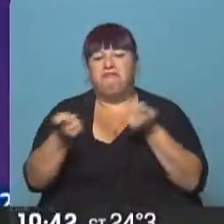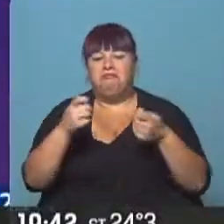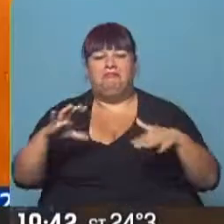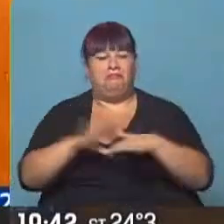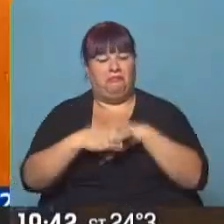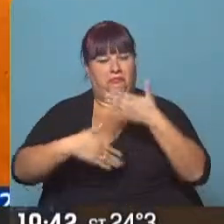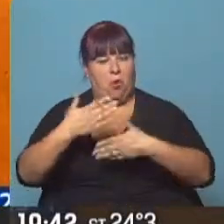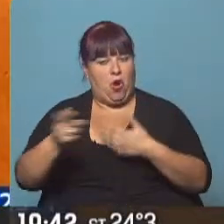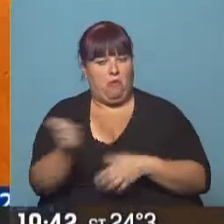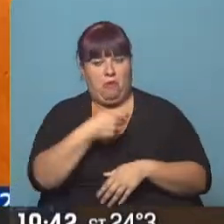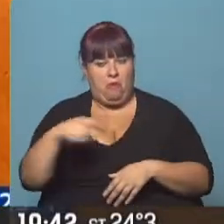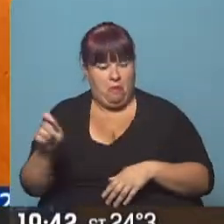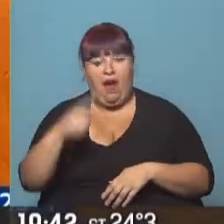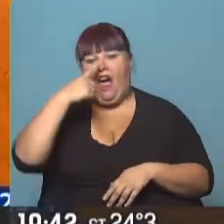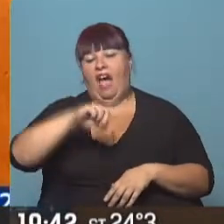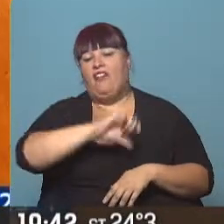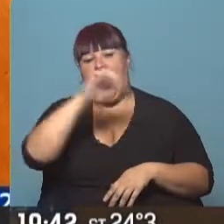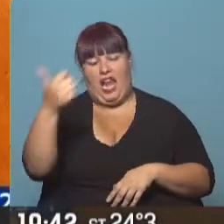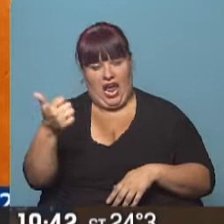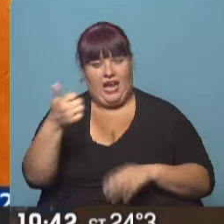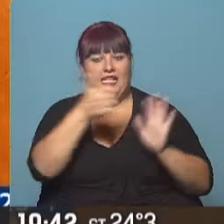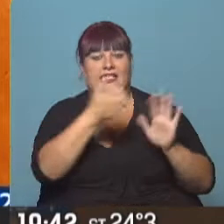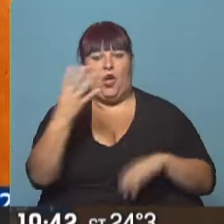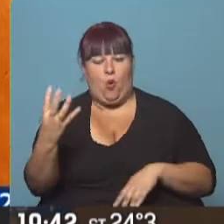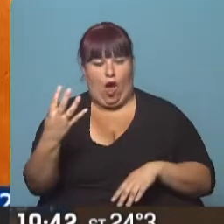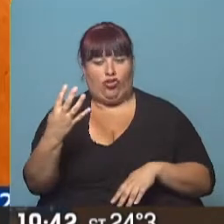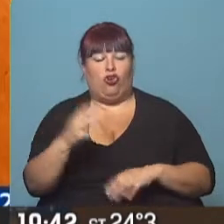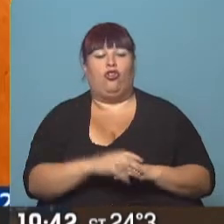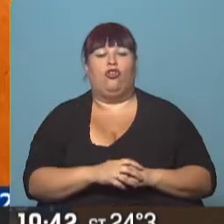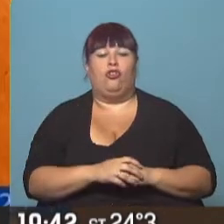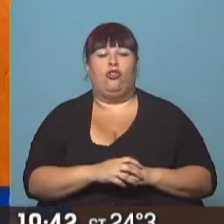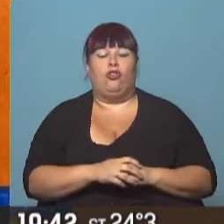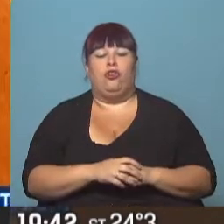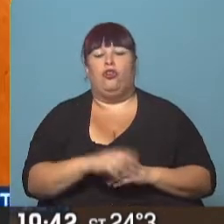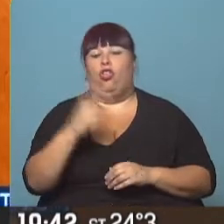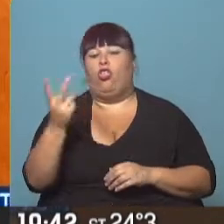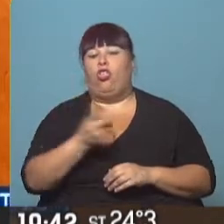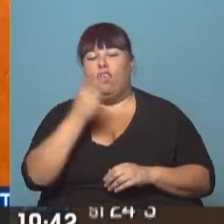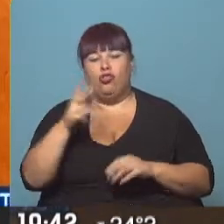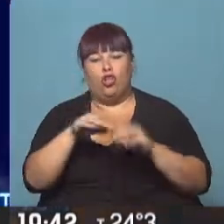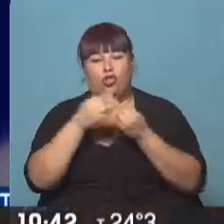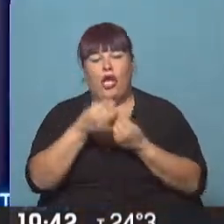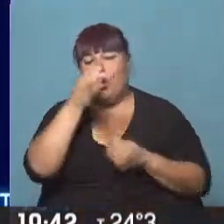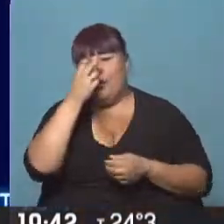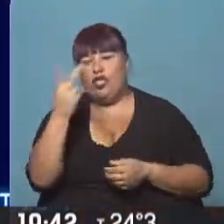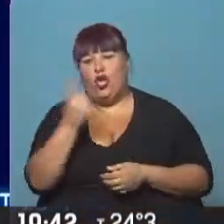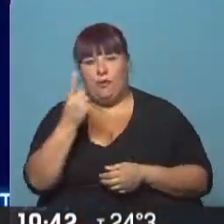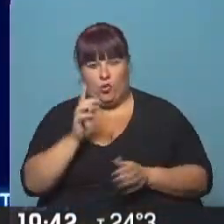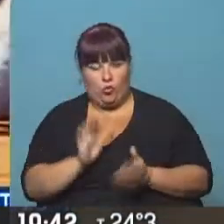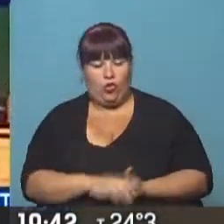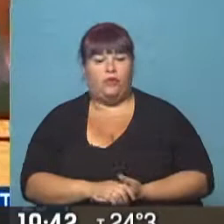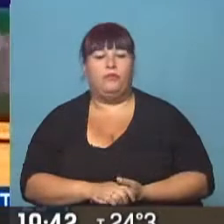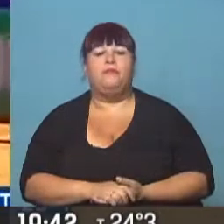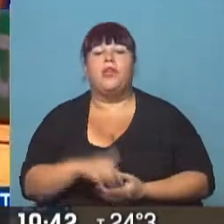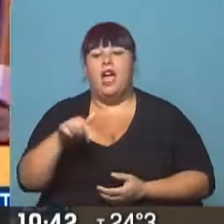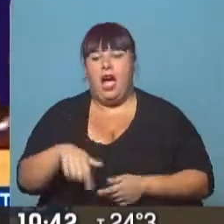estabilidad en su juego y terminó ganándolo 6-4 en 2 horas y 22 minutos.